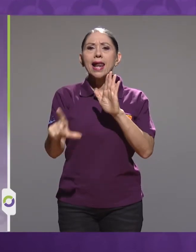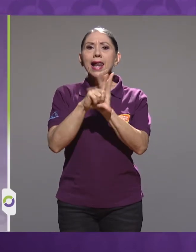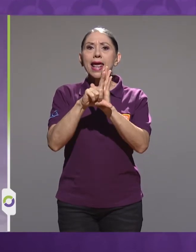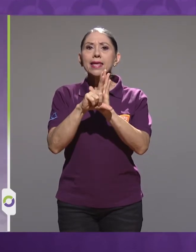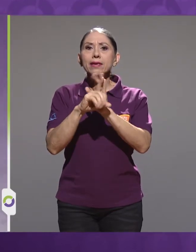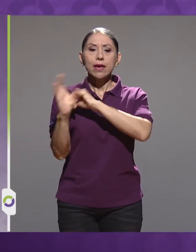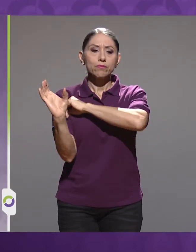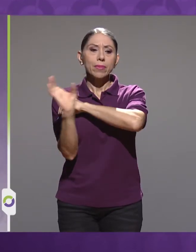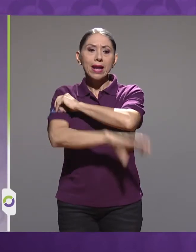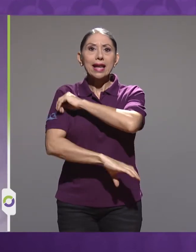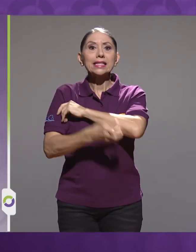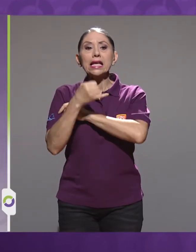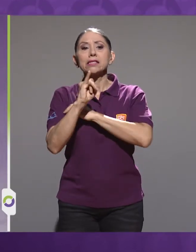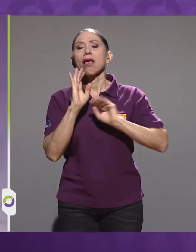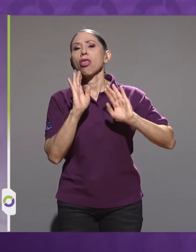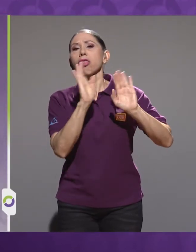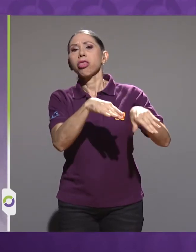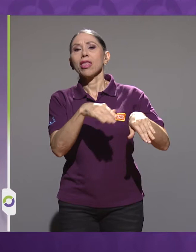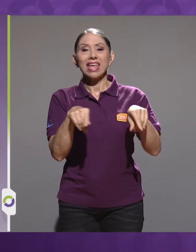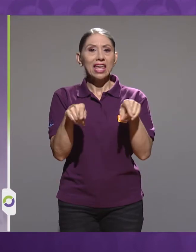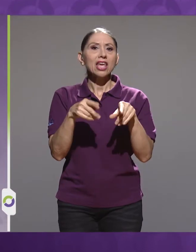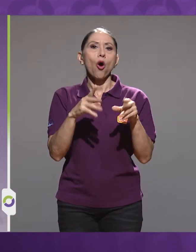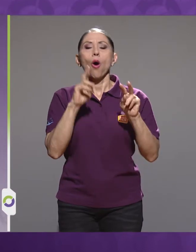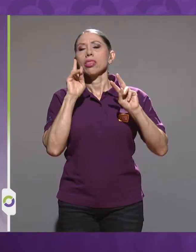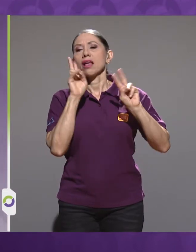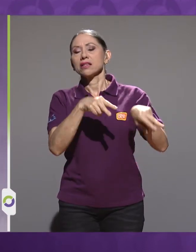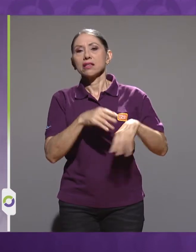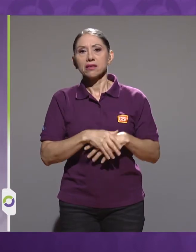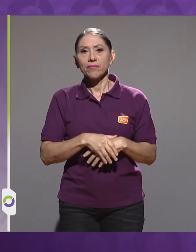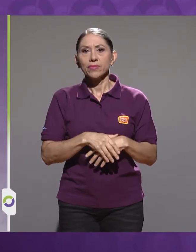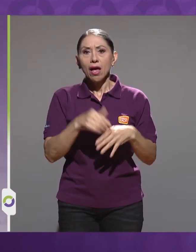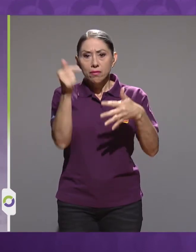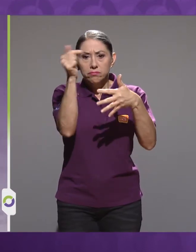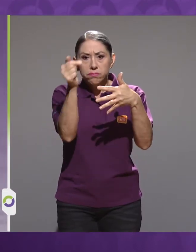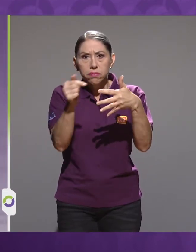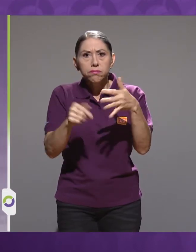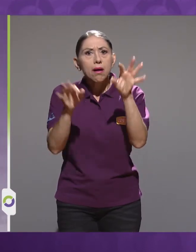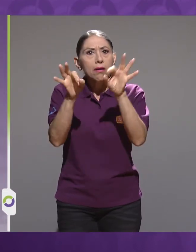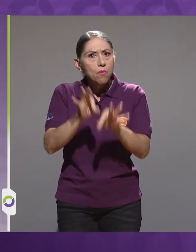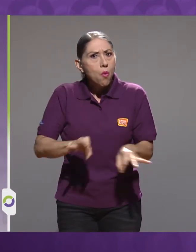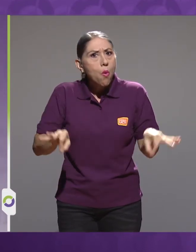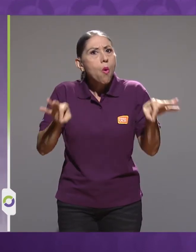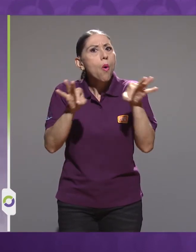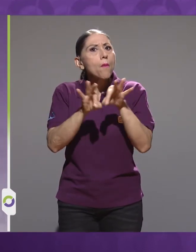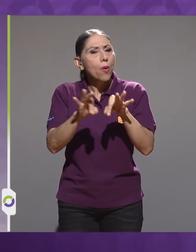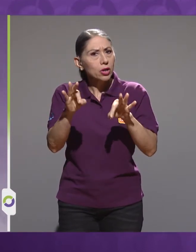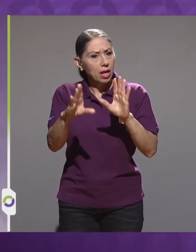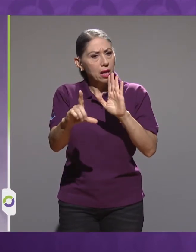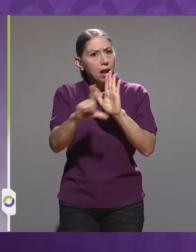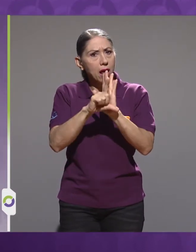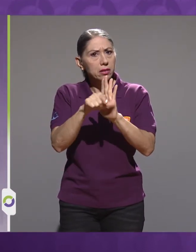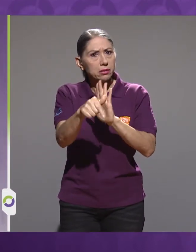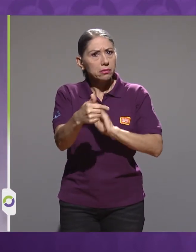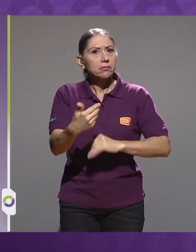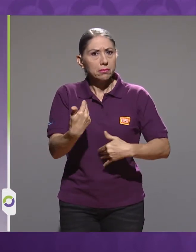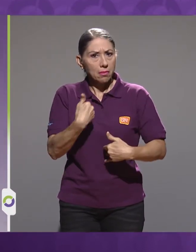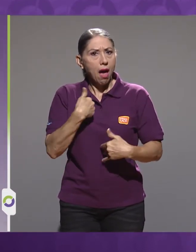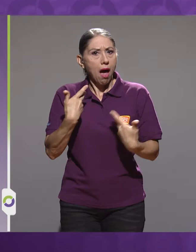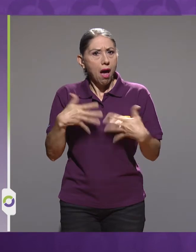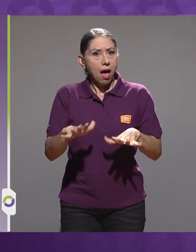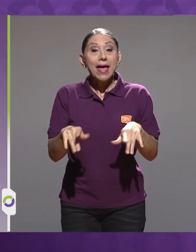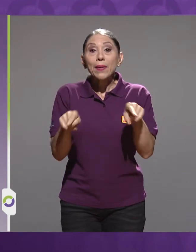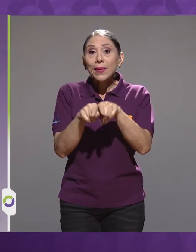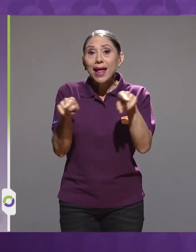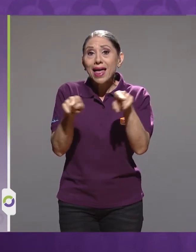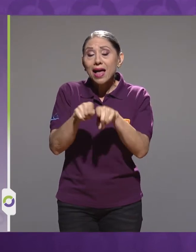ley que penaliza el abandono y la negligencia. Todas estas leyes es importantísimo que las tengamos. Pero además de